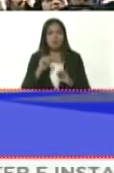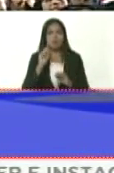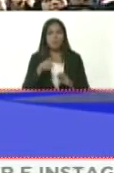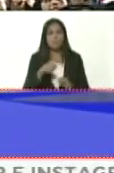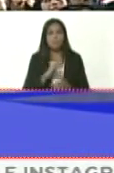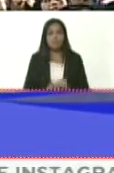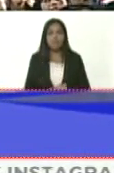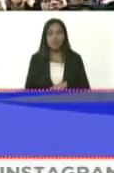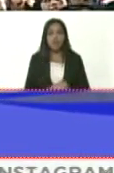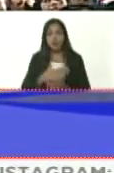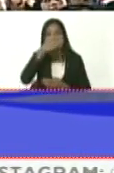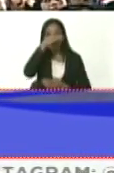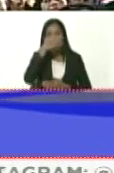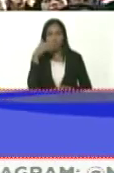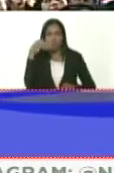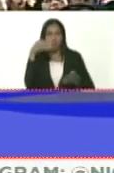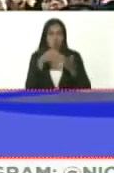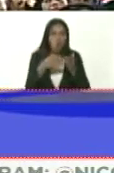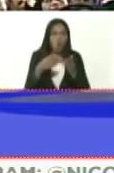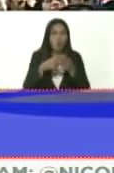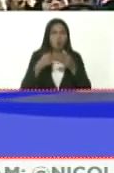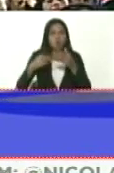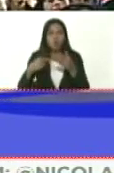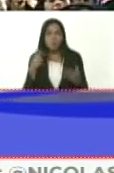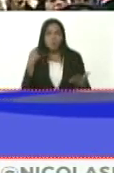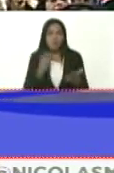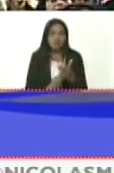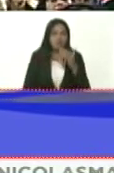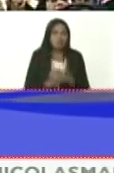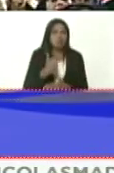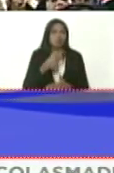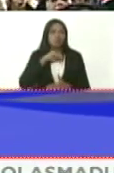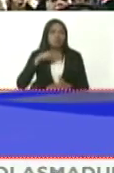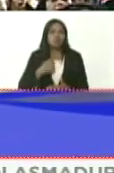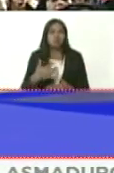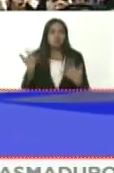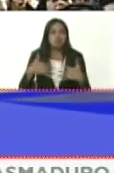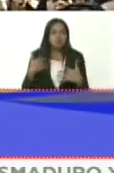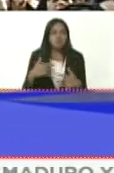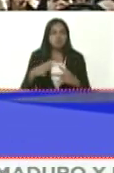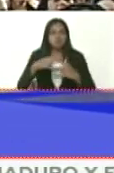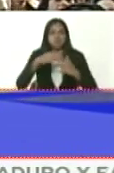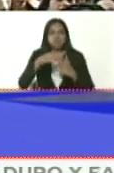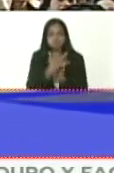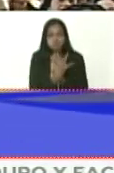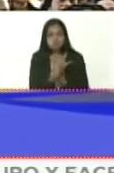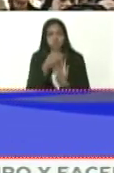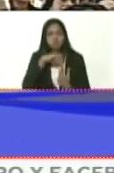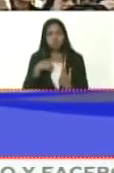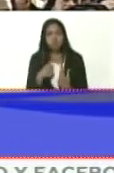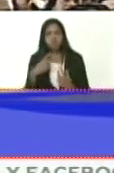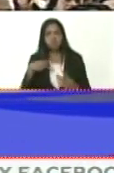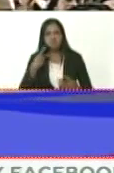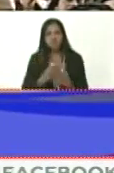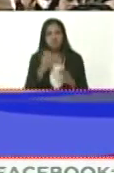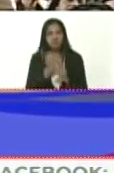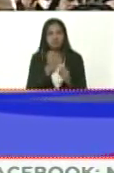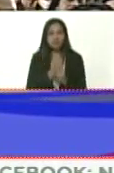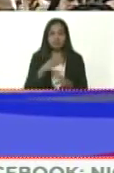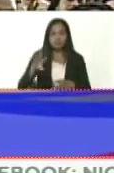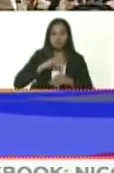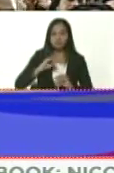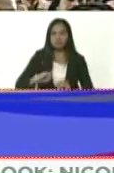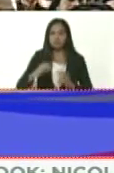del terrorismo que nos han metido con los altos costos de la vida, nuestros trabajadores han mostrado su gran voluntad de trabajo y apego